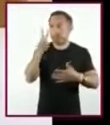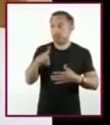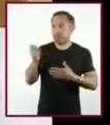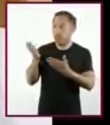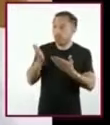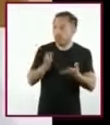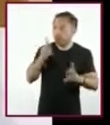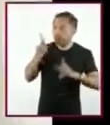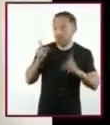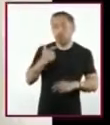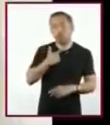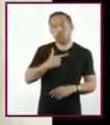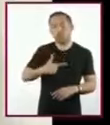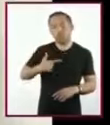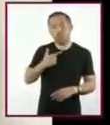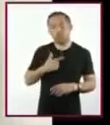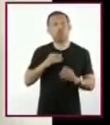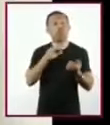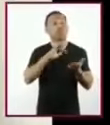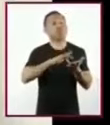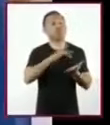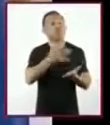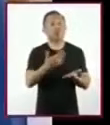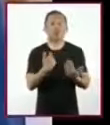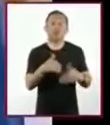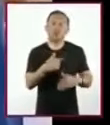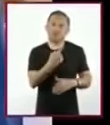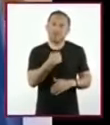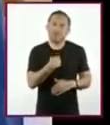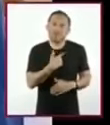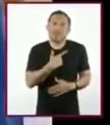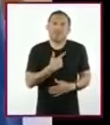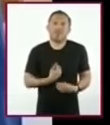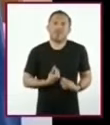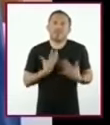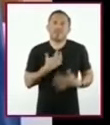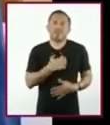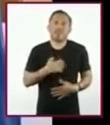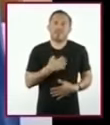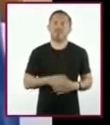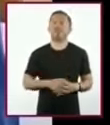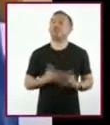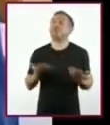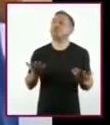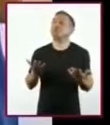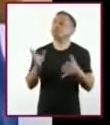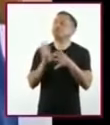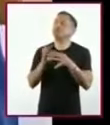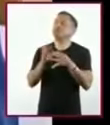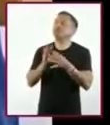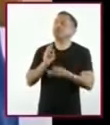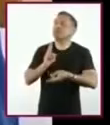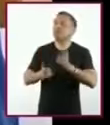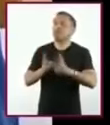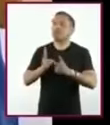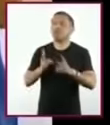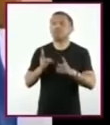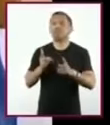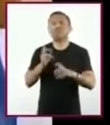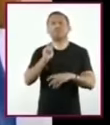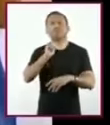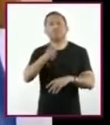en el estudio, Yanitza. Muchas gracias, encantada, Ana Paula. Me gustaría muchísimo que me platicaras un poquito sobre los diferentes tipos